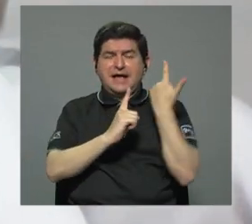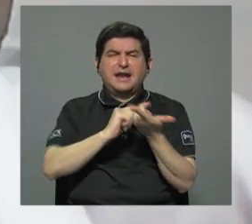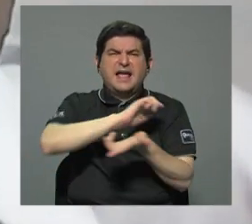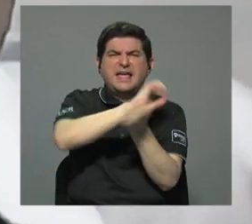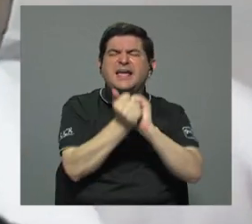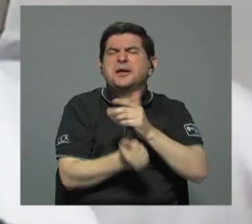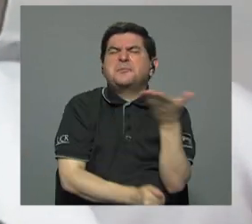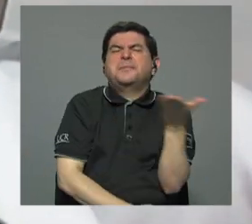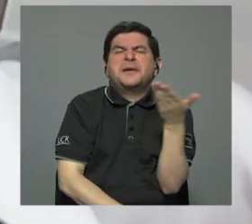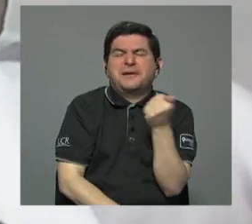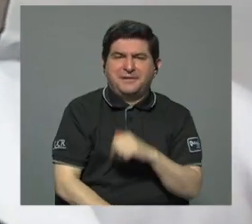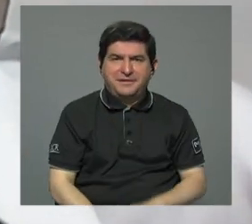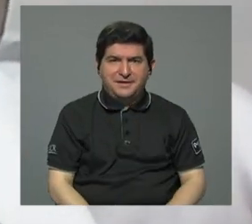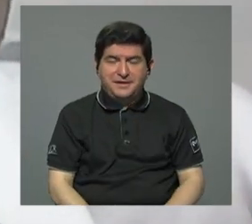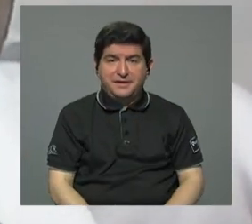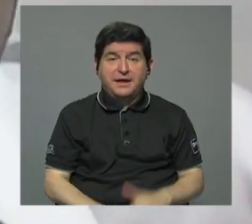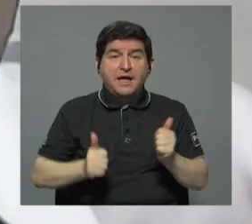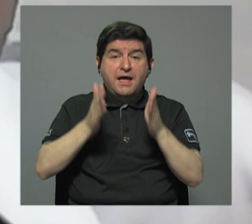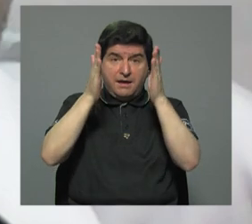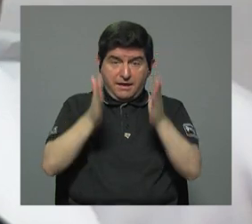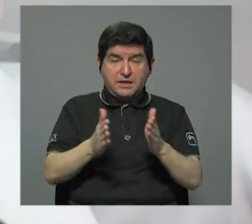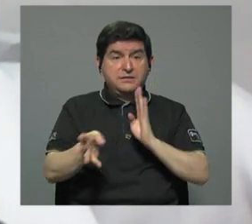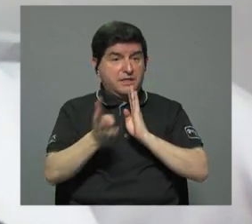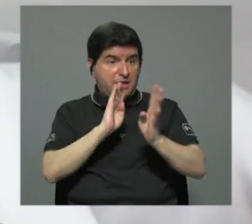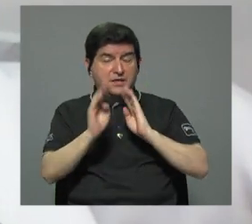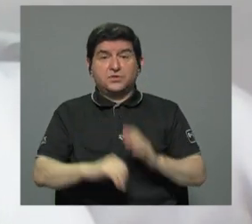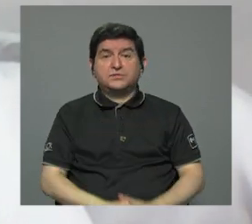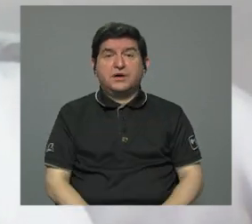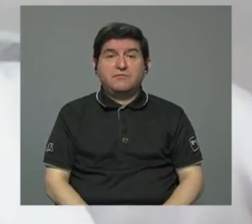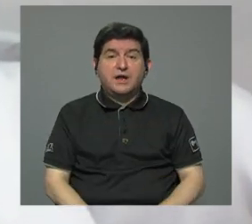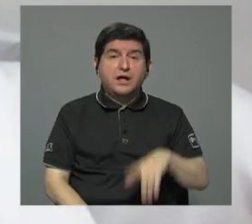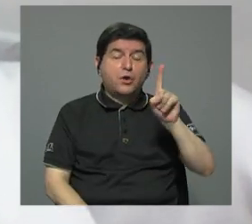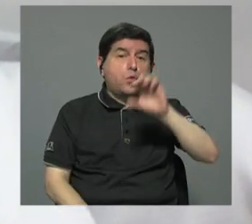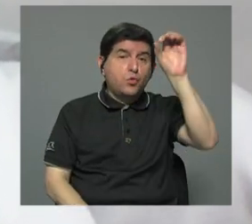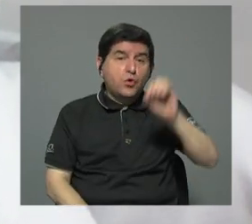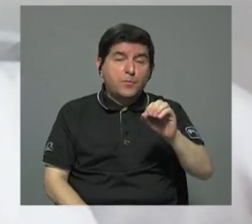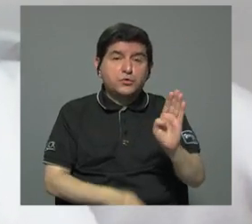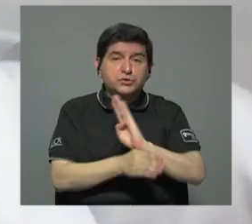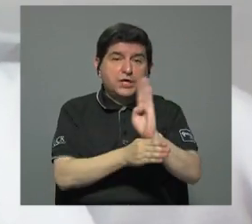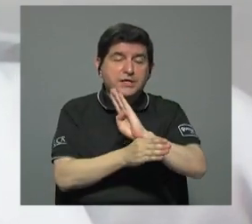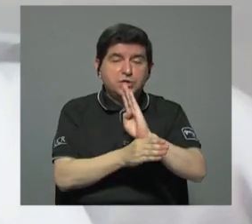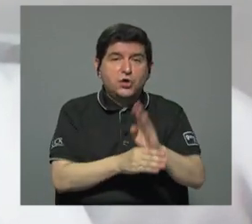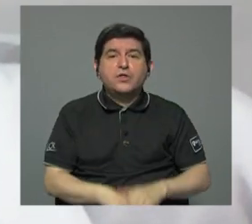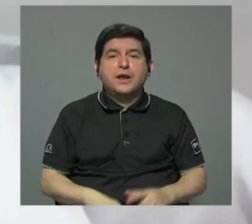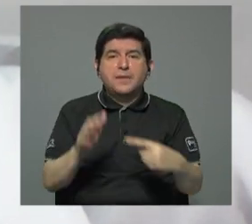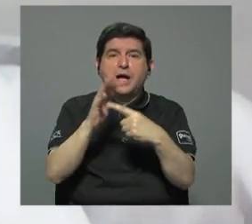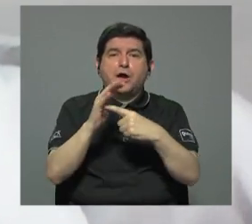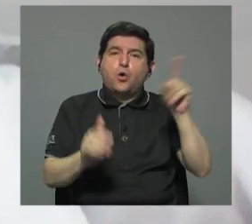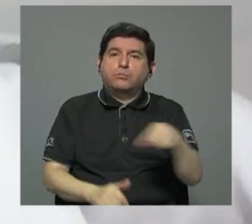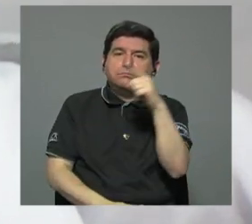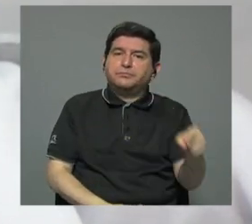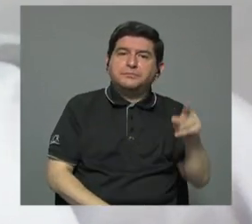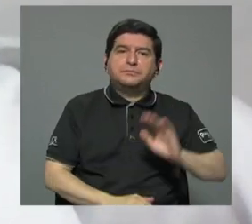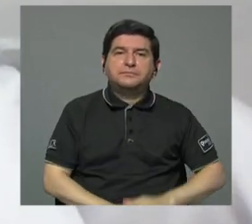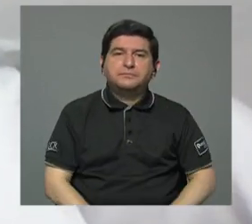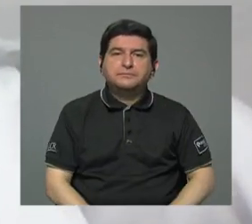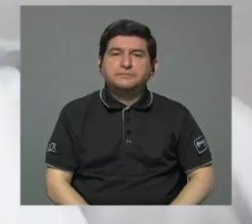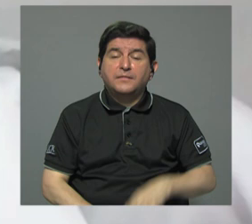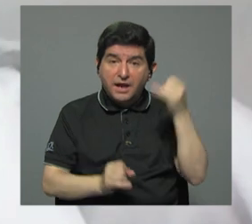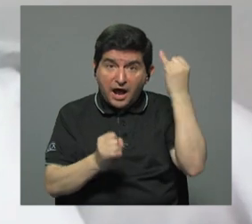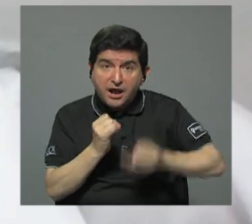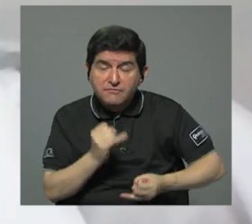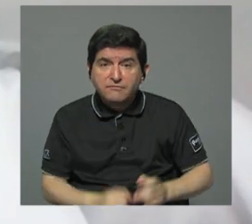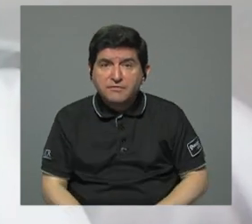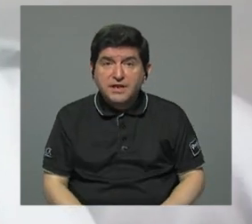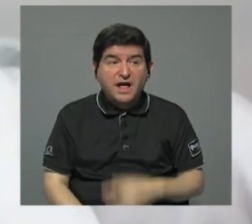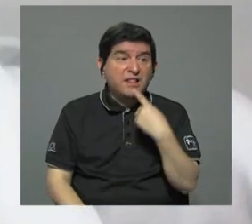cambiar. Hay candidatos que han hablado de quitarle ese 1% al Banco Popular, ¿verdad? Que realmente